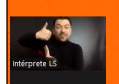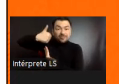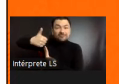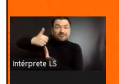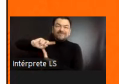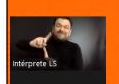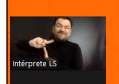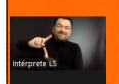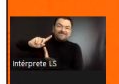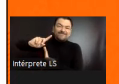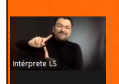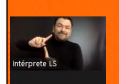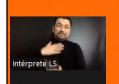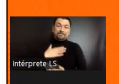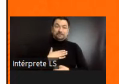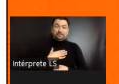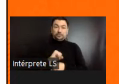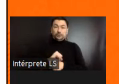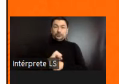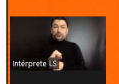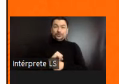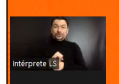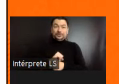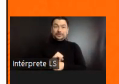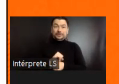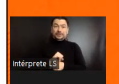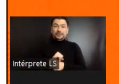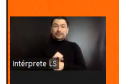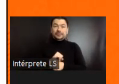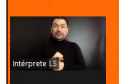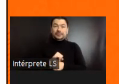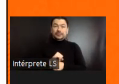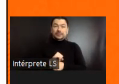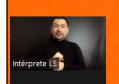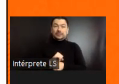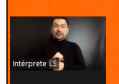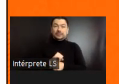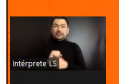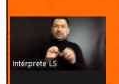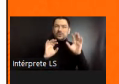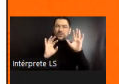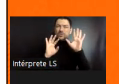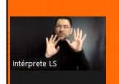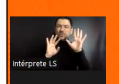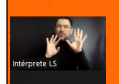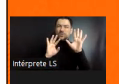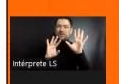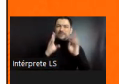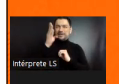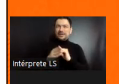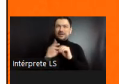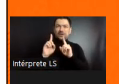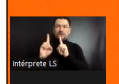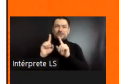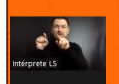con un evento que fue el 9/11, pues, el ataque de las Torres Gemelas en el 2001, y